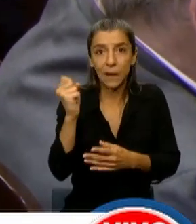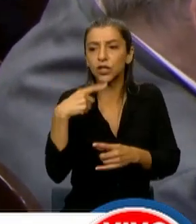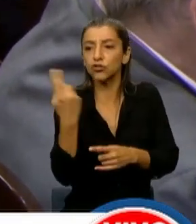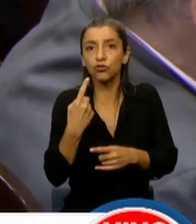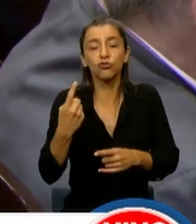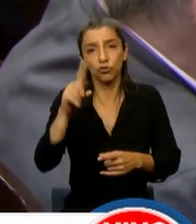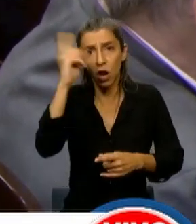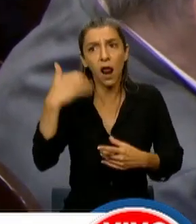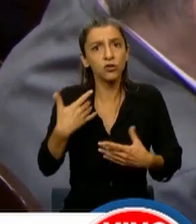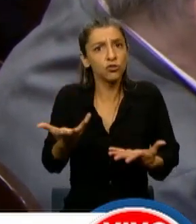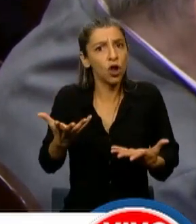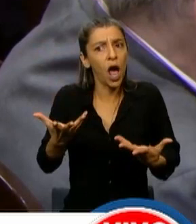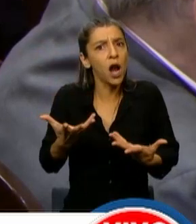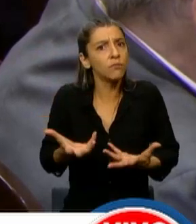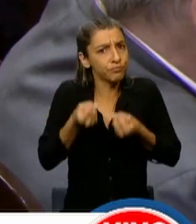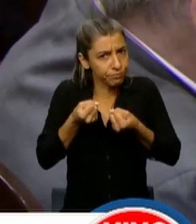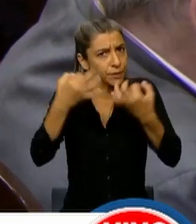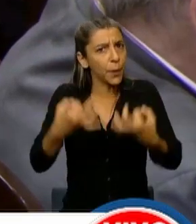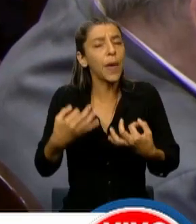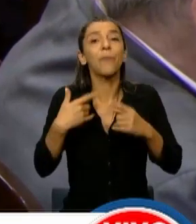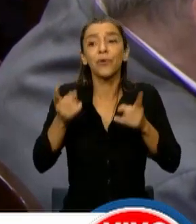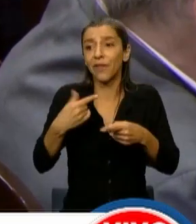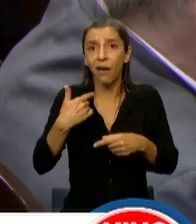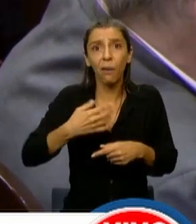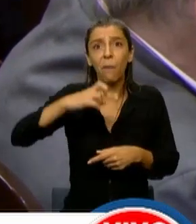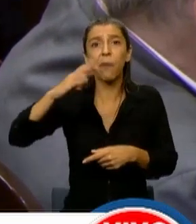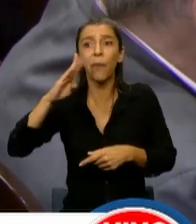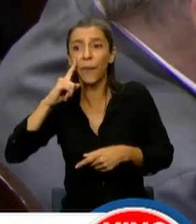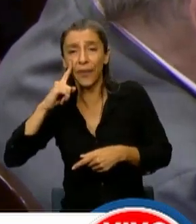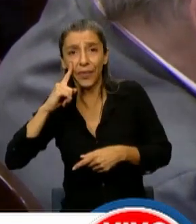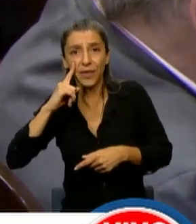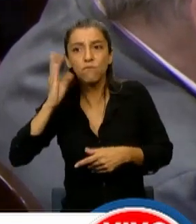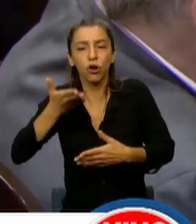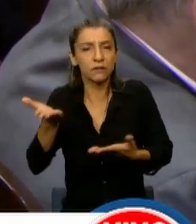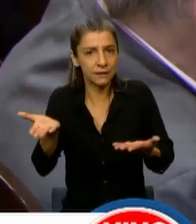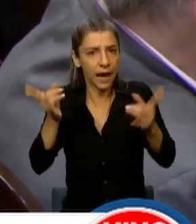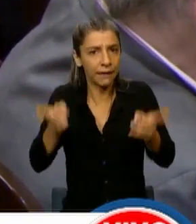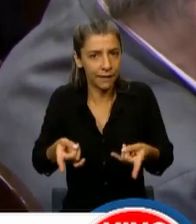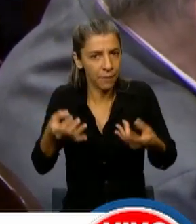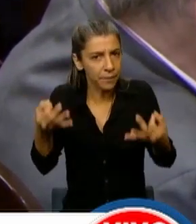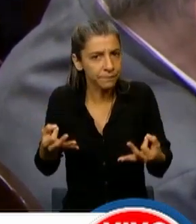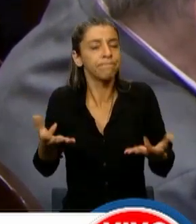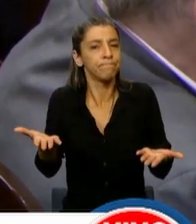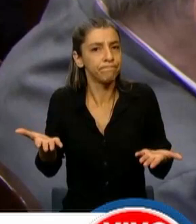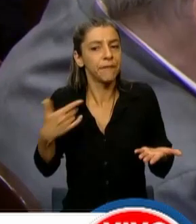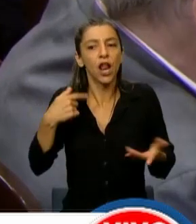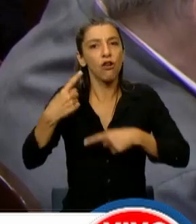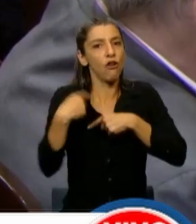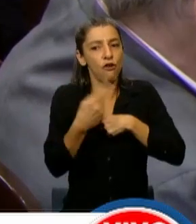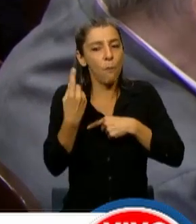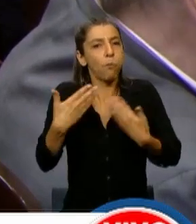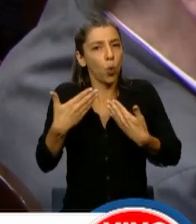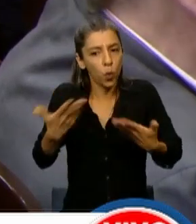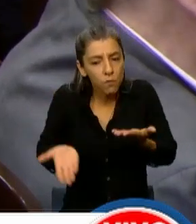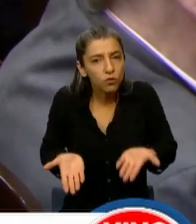lo tomamos medidos en términos de Producto Bruto Interno son menos que el año anterior. El crecimiento va